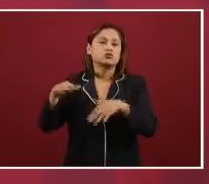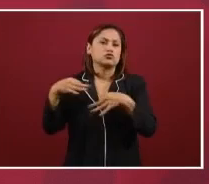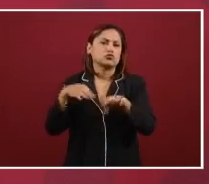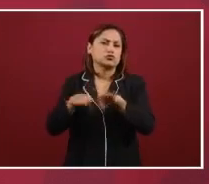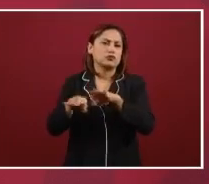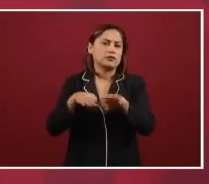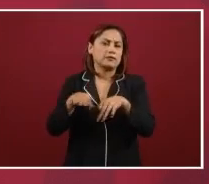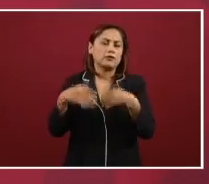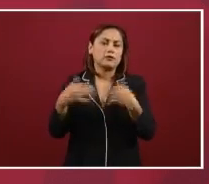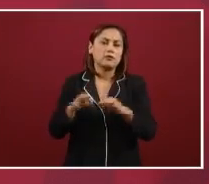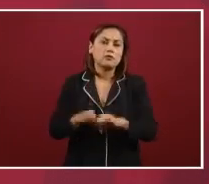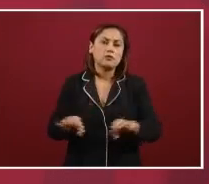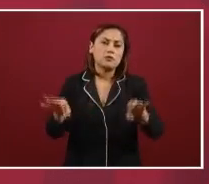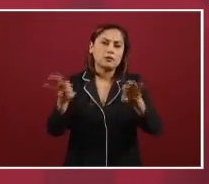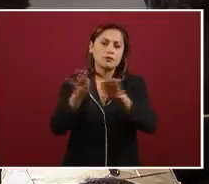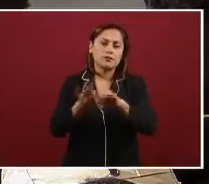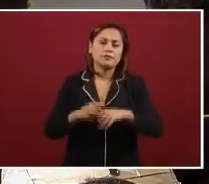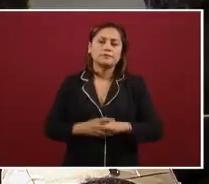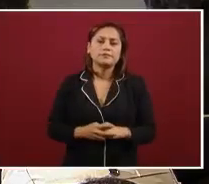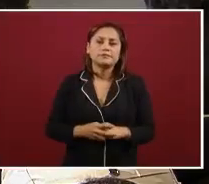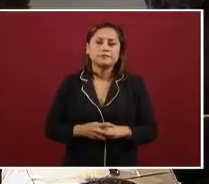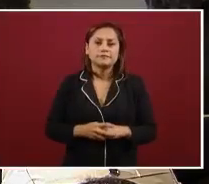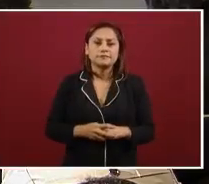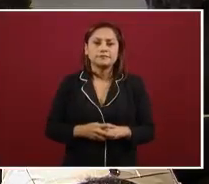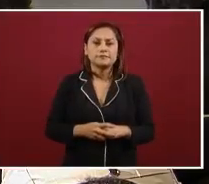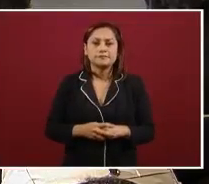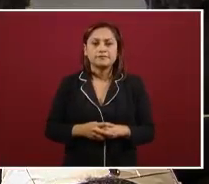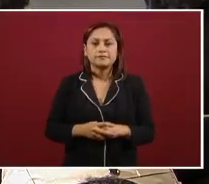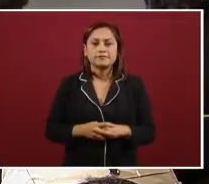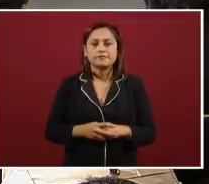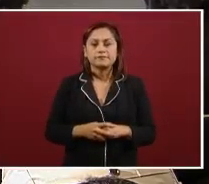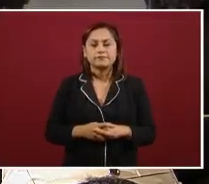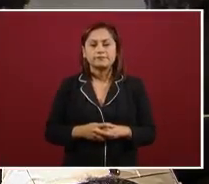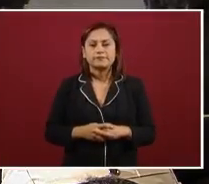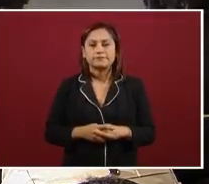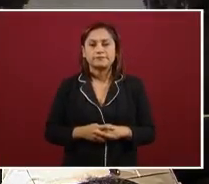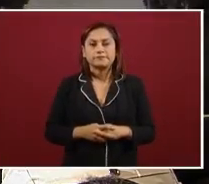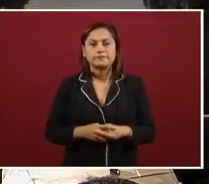importante. Si me empieza la primera, por favor,